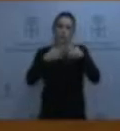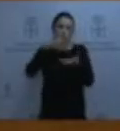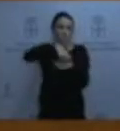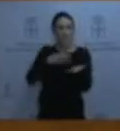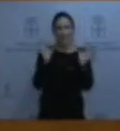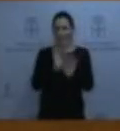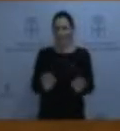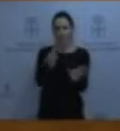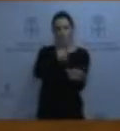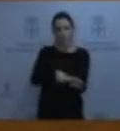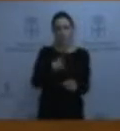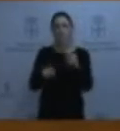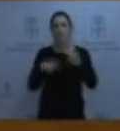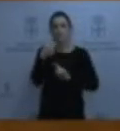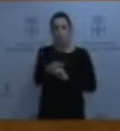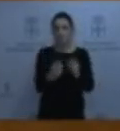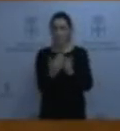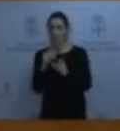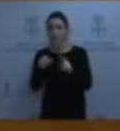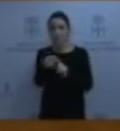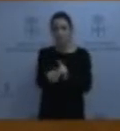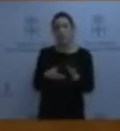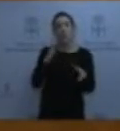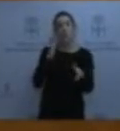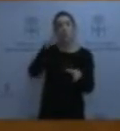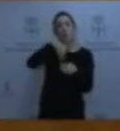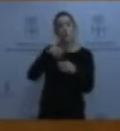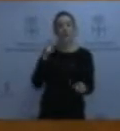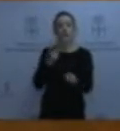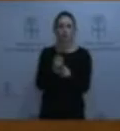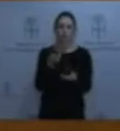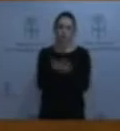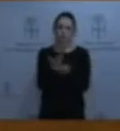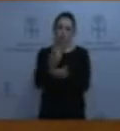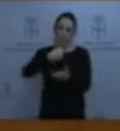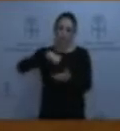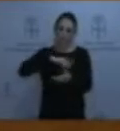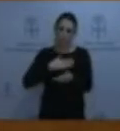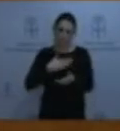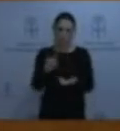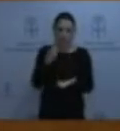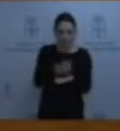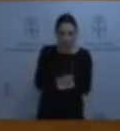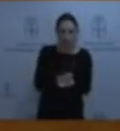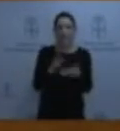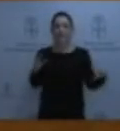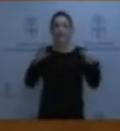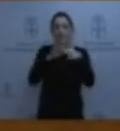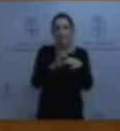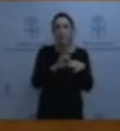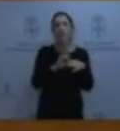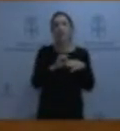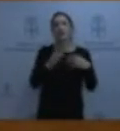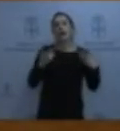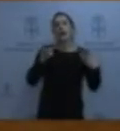semanas después votaban también en contra de otra de nuestras propuestas, en concreto una relativa al patrimonio